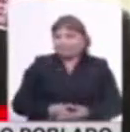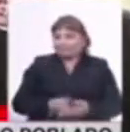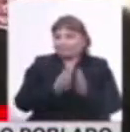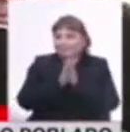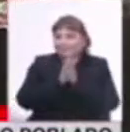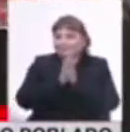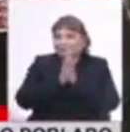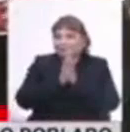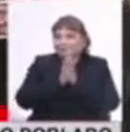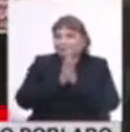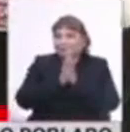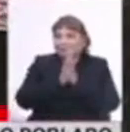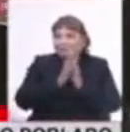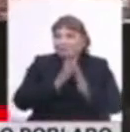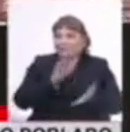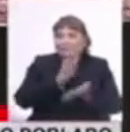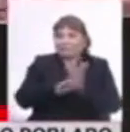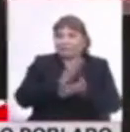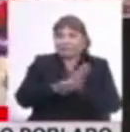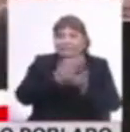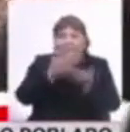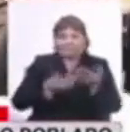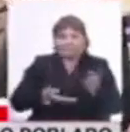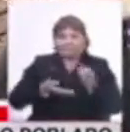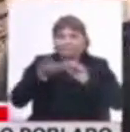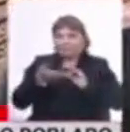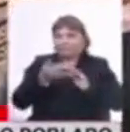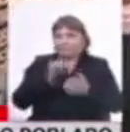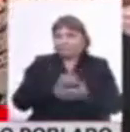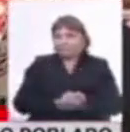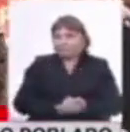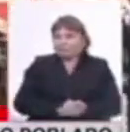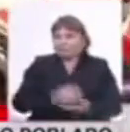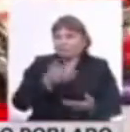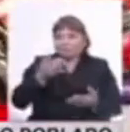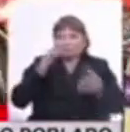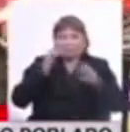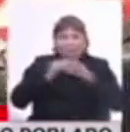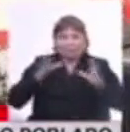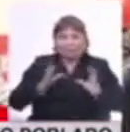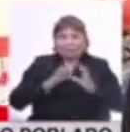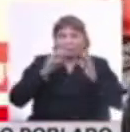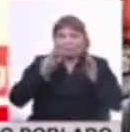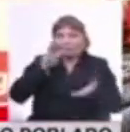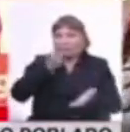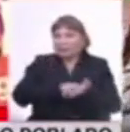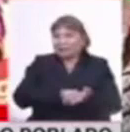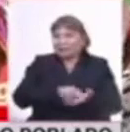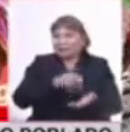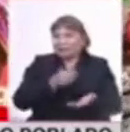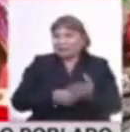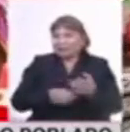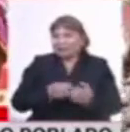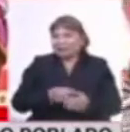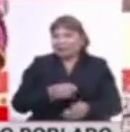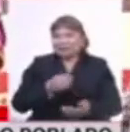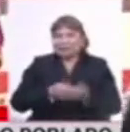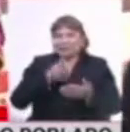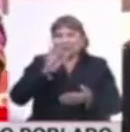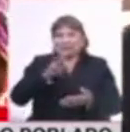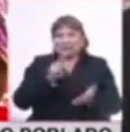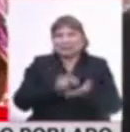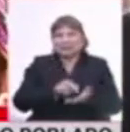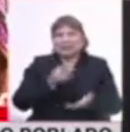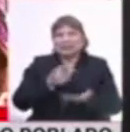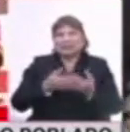de que la señora podría hacer algo por ellos. Hermanos de Legles Pampa, en Huancavelica, Cobamba, déjenme decirle con el mayor cariño que